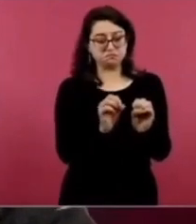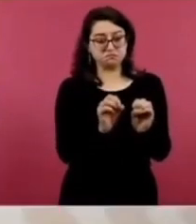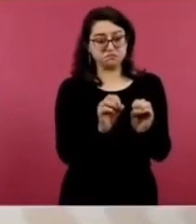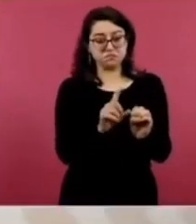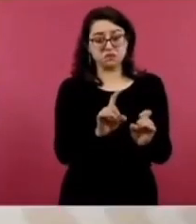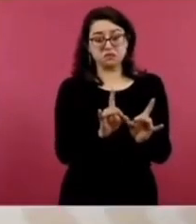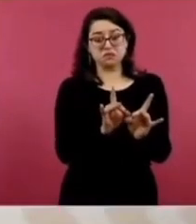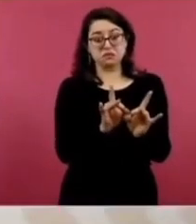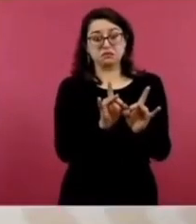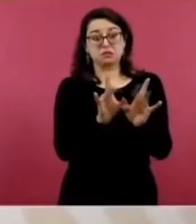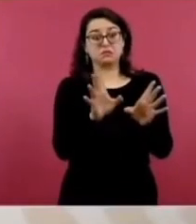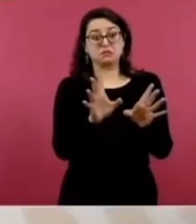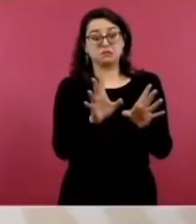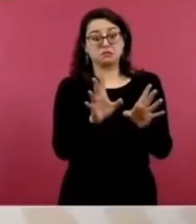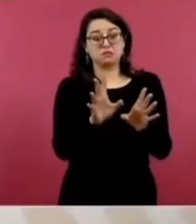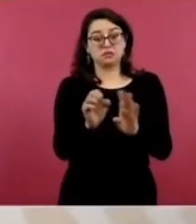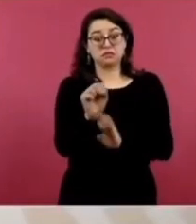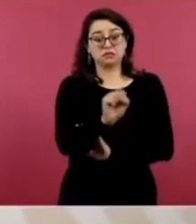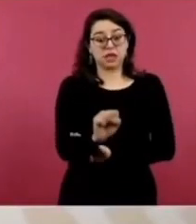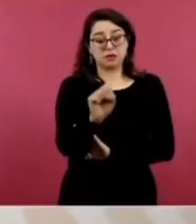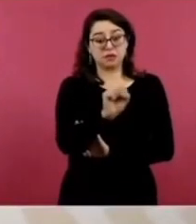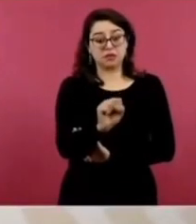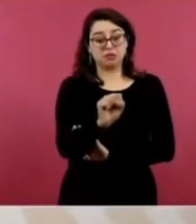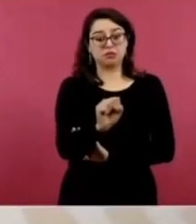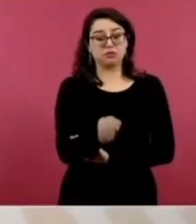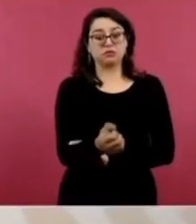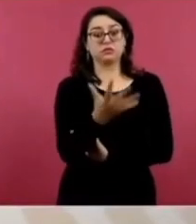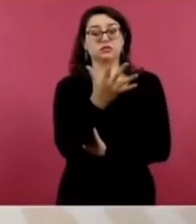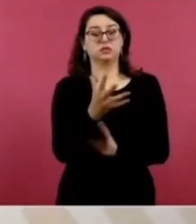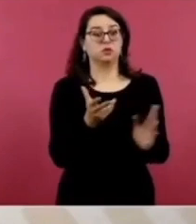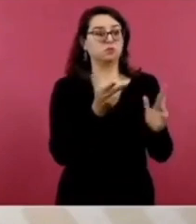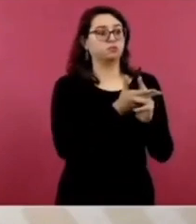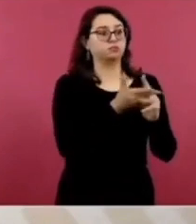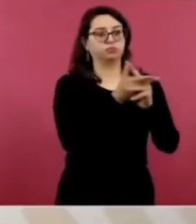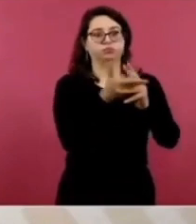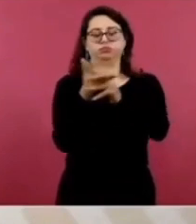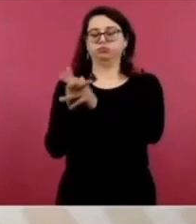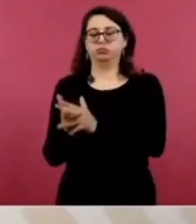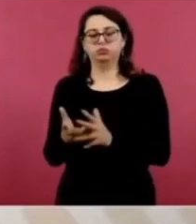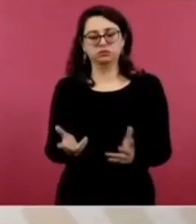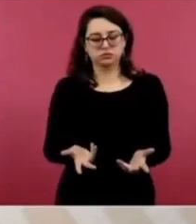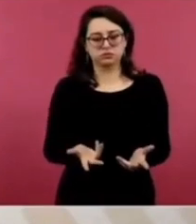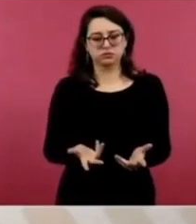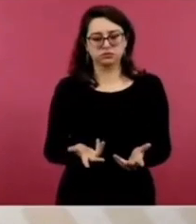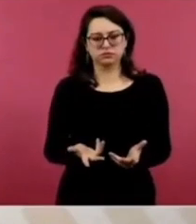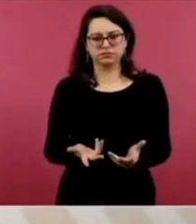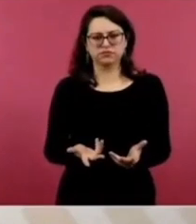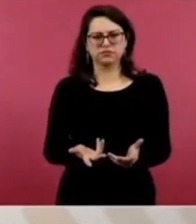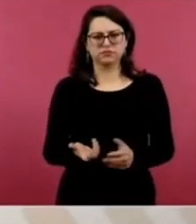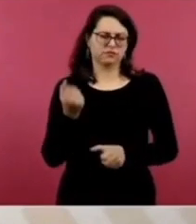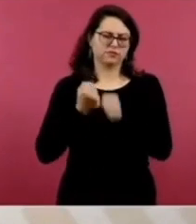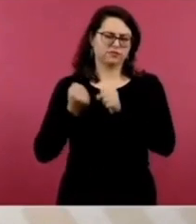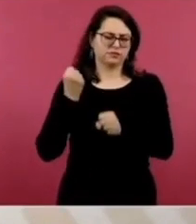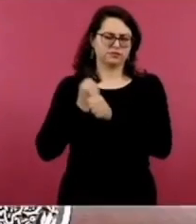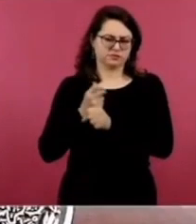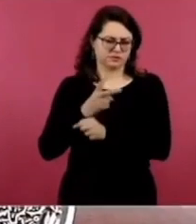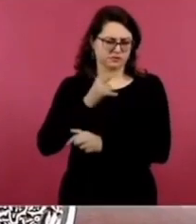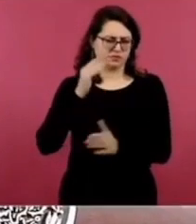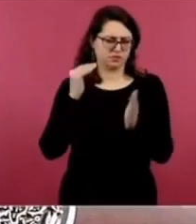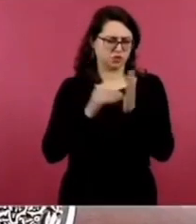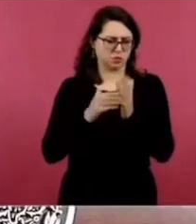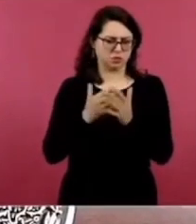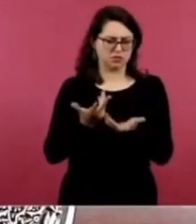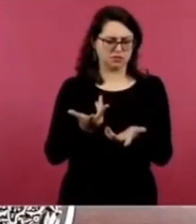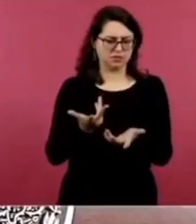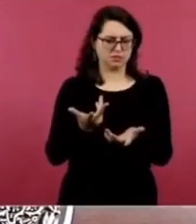5, 6, pero no había en ese entonces, estoy hablando del 2000, lo